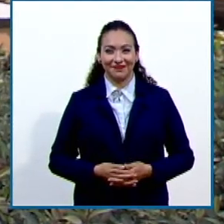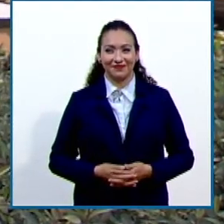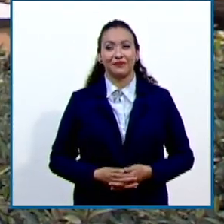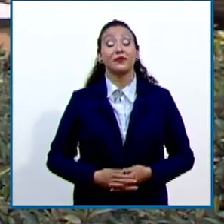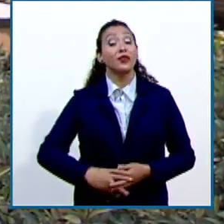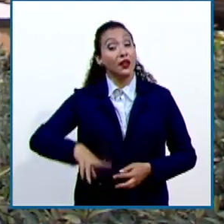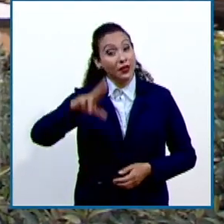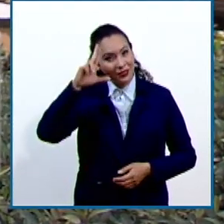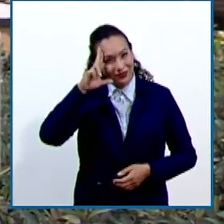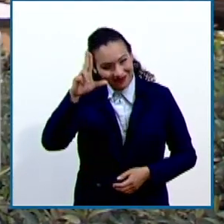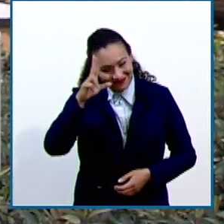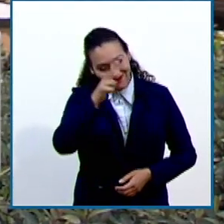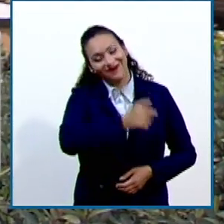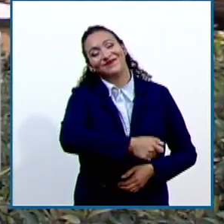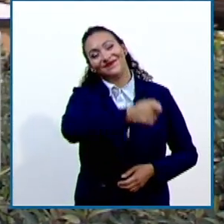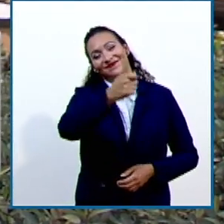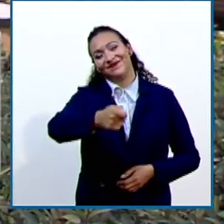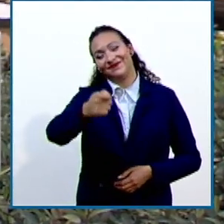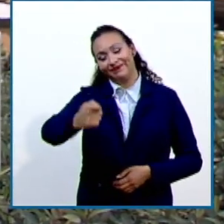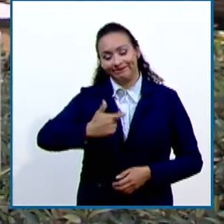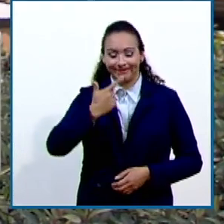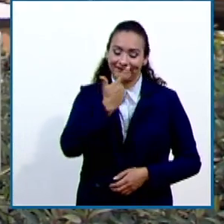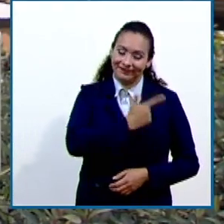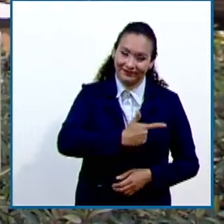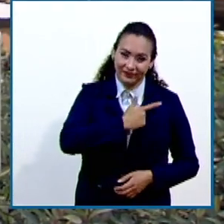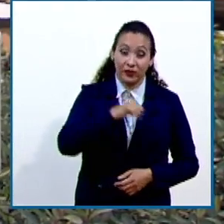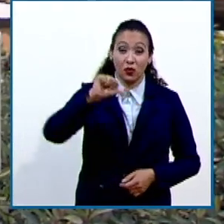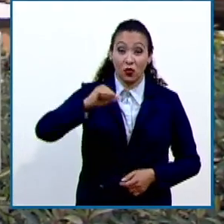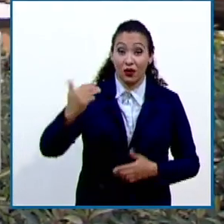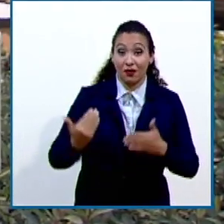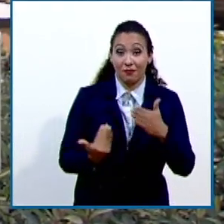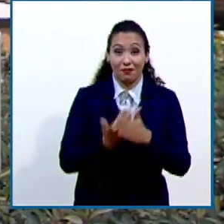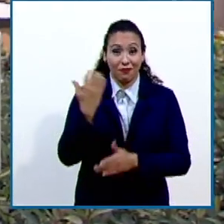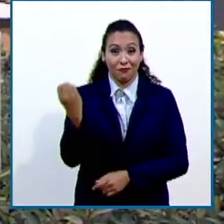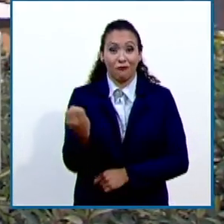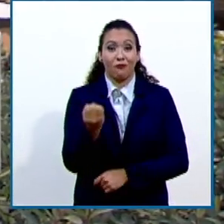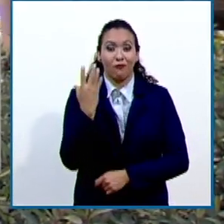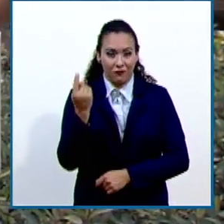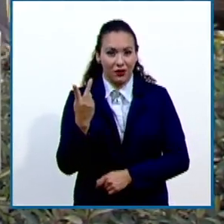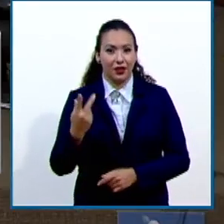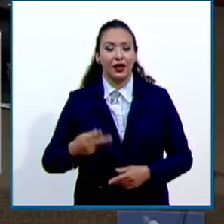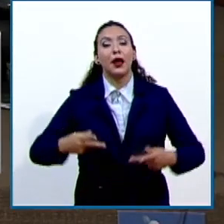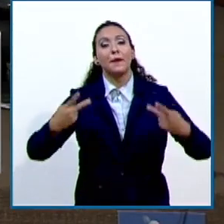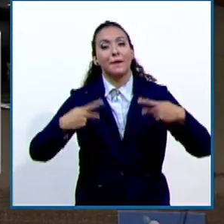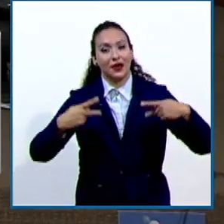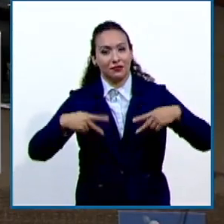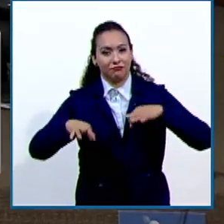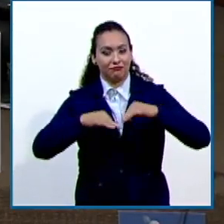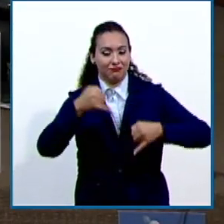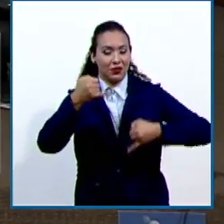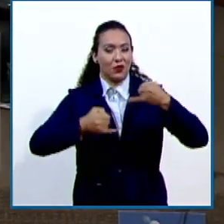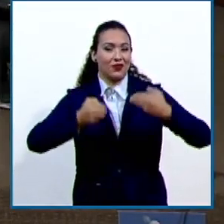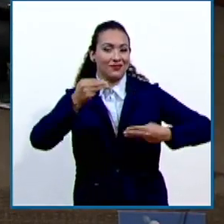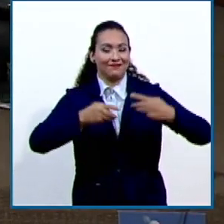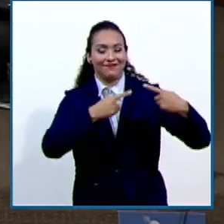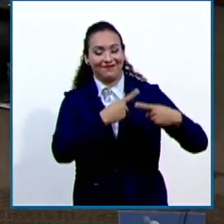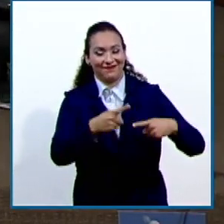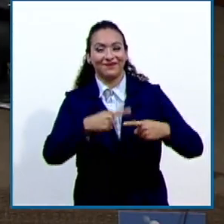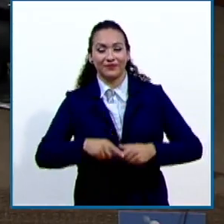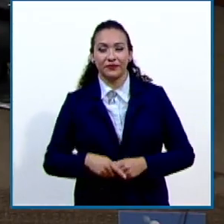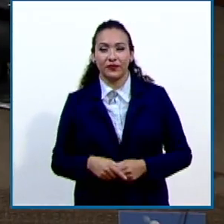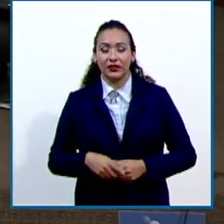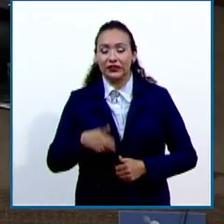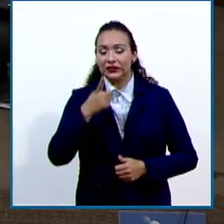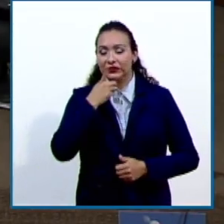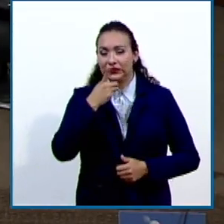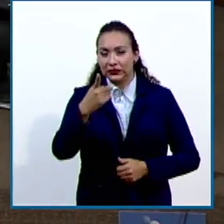¿Qué tal? Es un gusto saludarles. En su conferencia matutina, las personas impartidoras de justicia federal